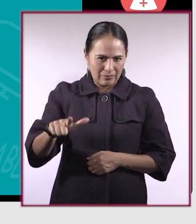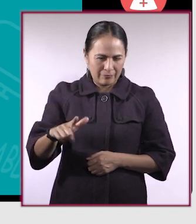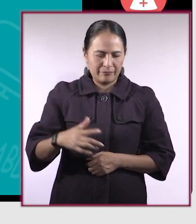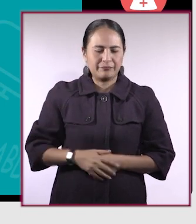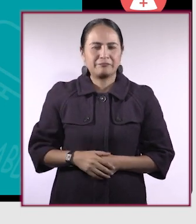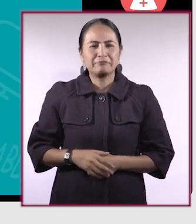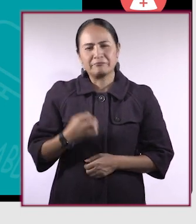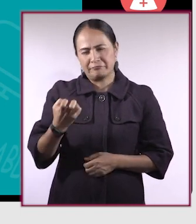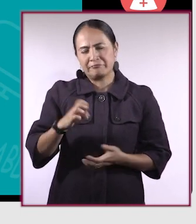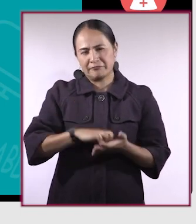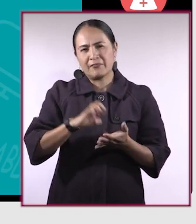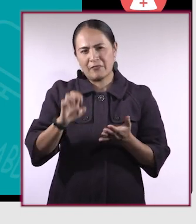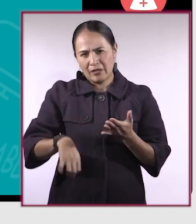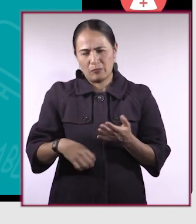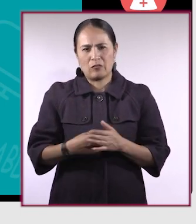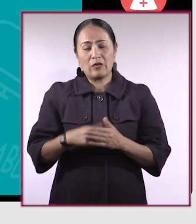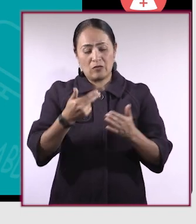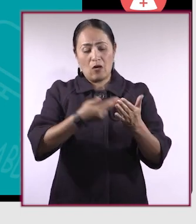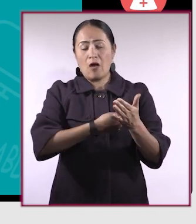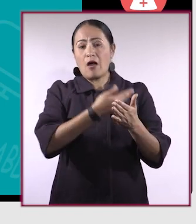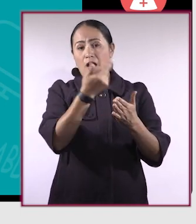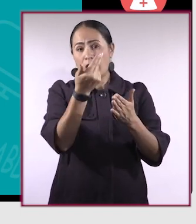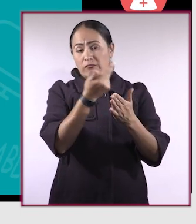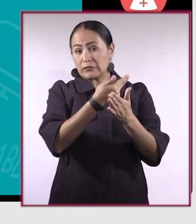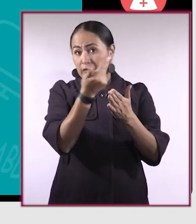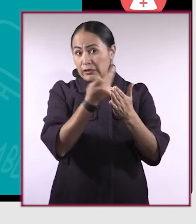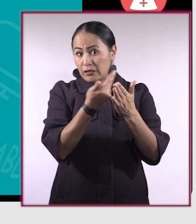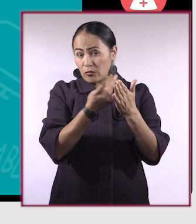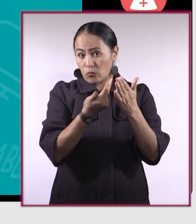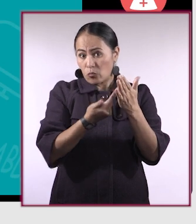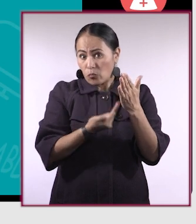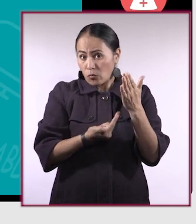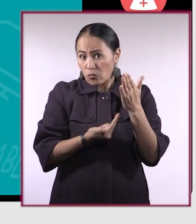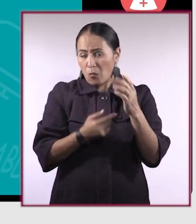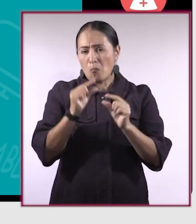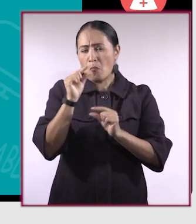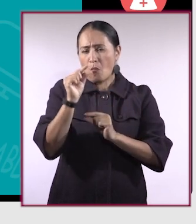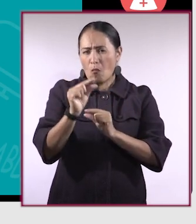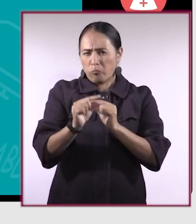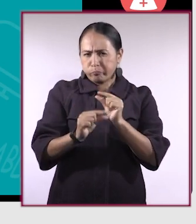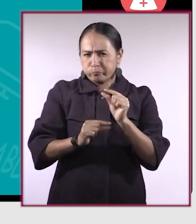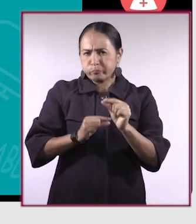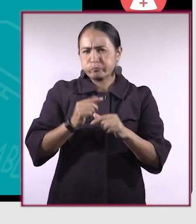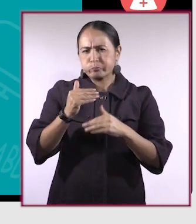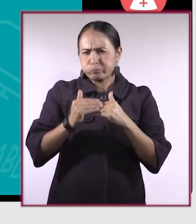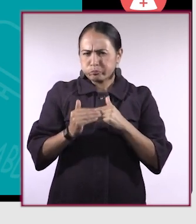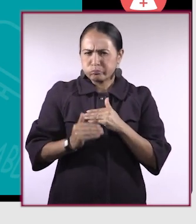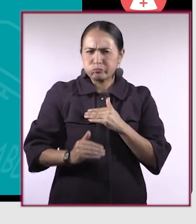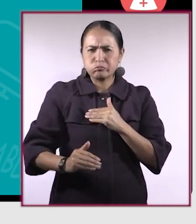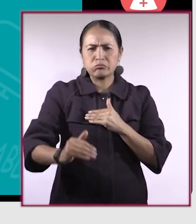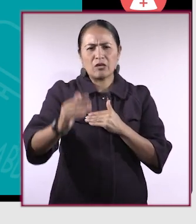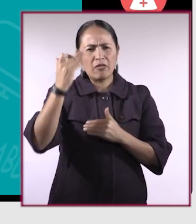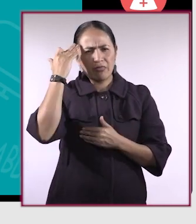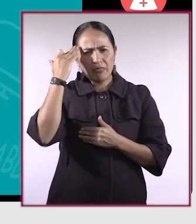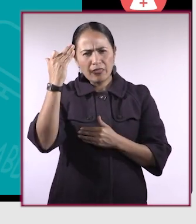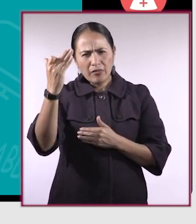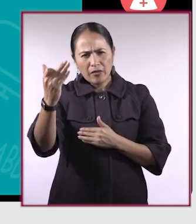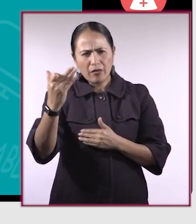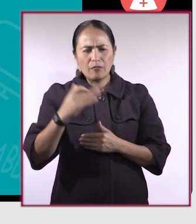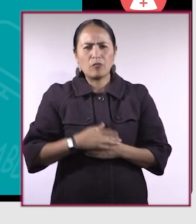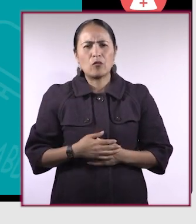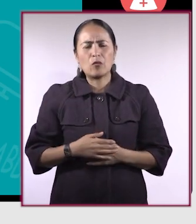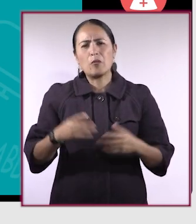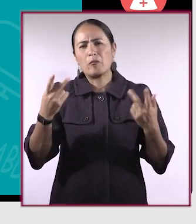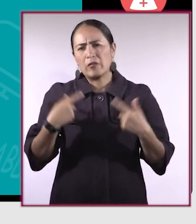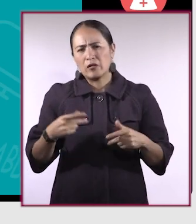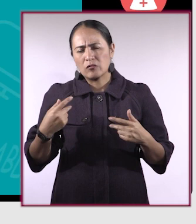ejemplo, ¿sí? Eh, estos ideogramas, ¿sí? Pues con el paso del tiempo,